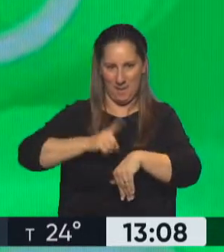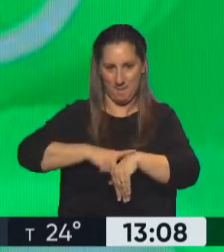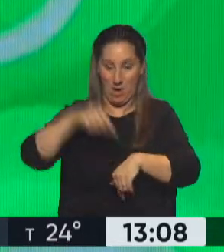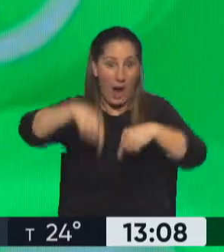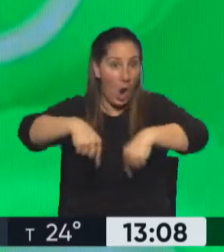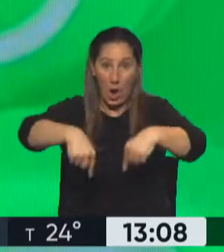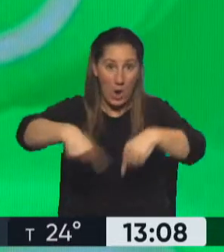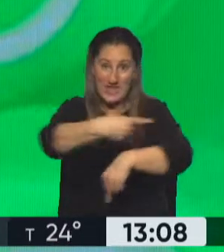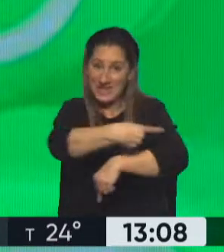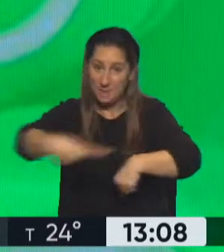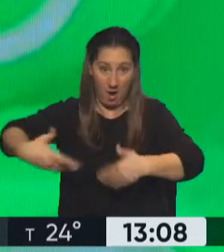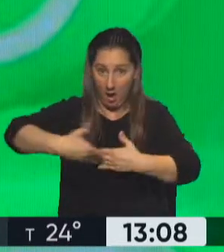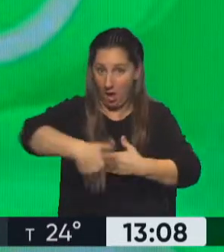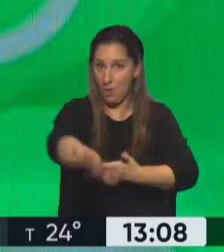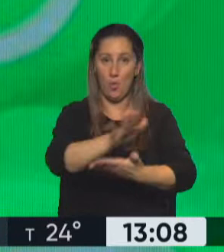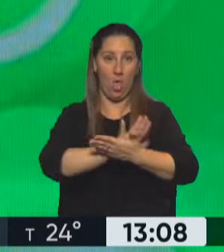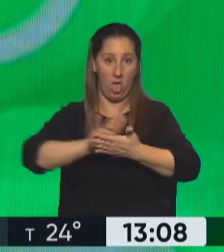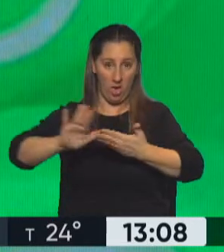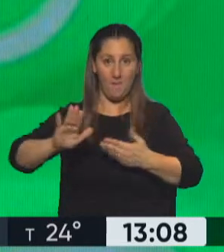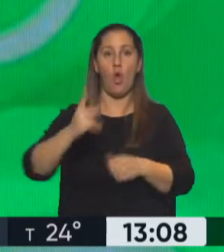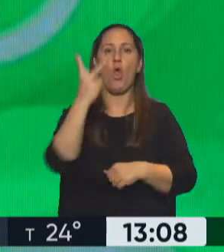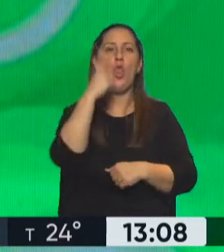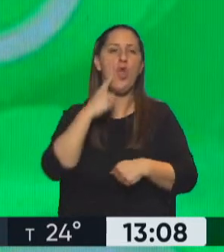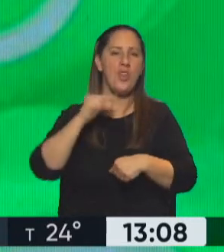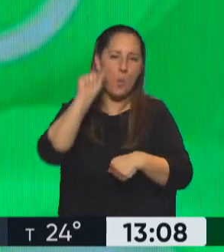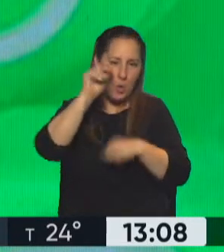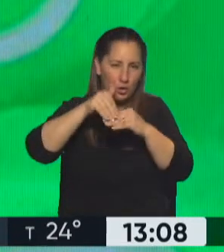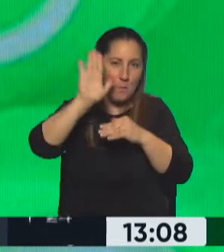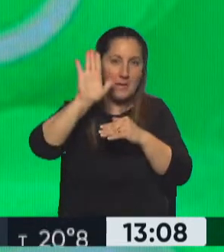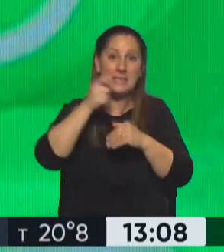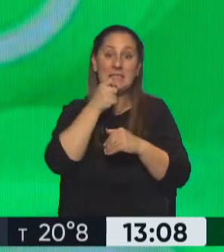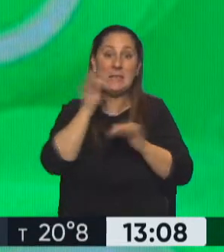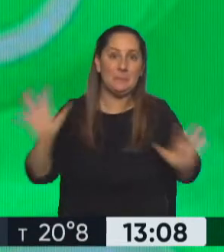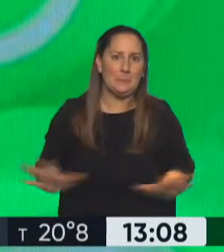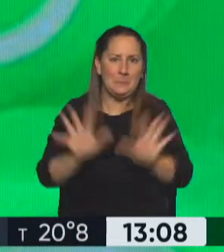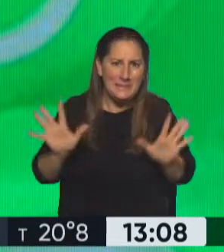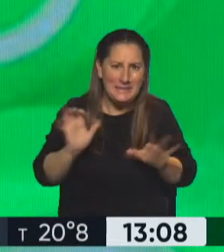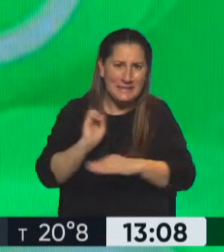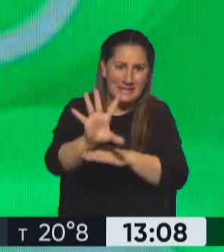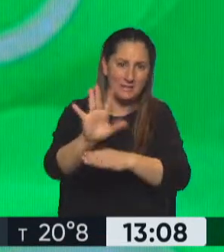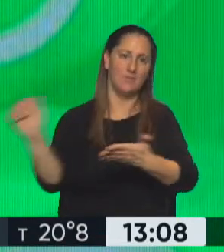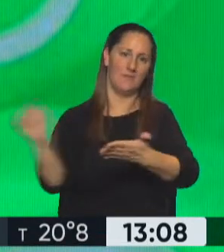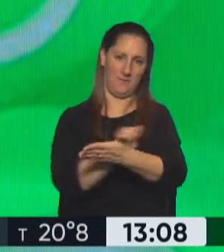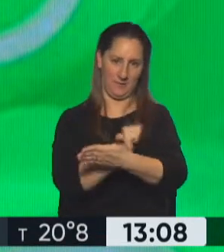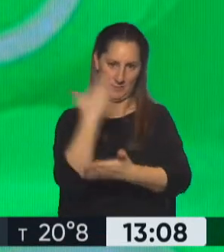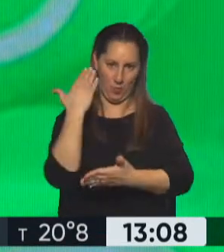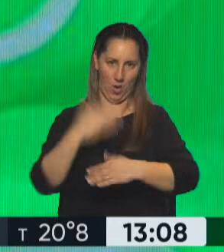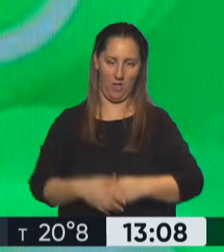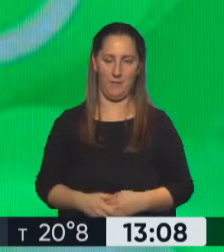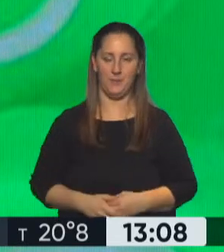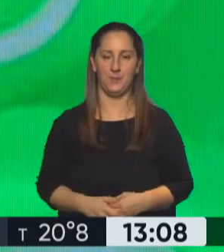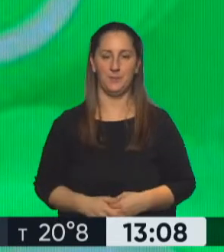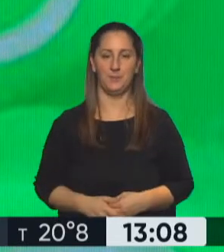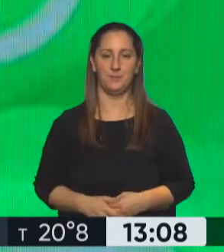ahora, de estas semanas, tenemos más de 2 días para arrepentirnos, de enviar algo. Estas son algunas de las novedades que...